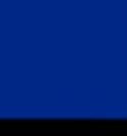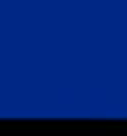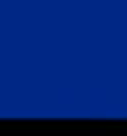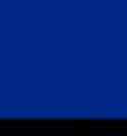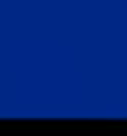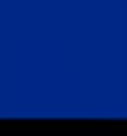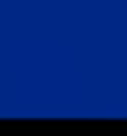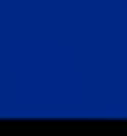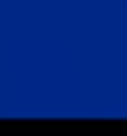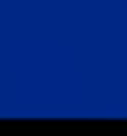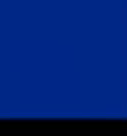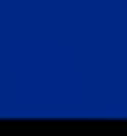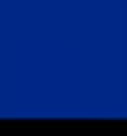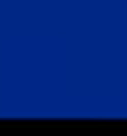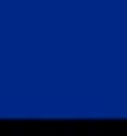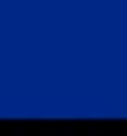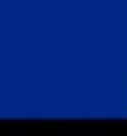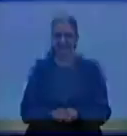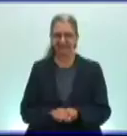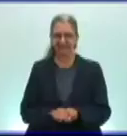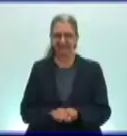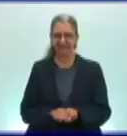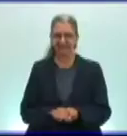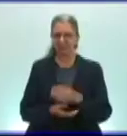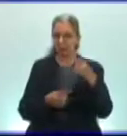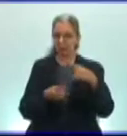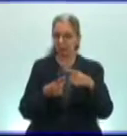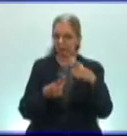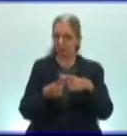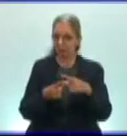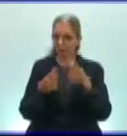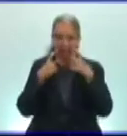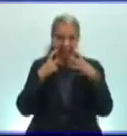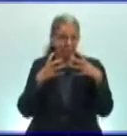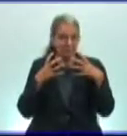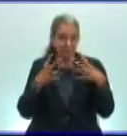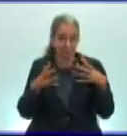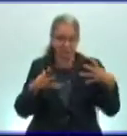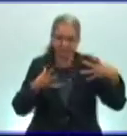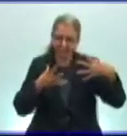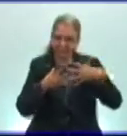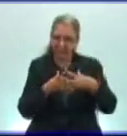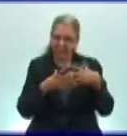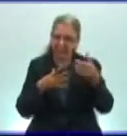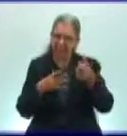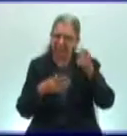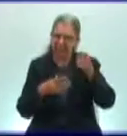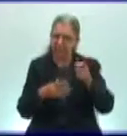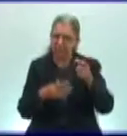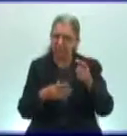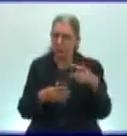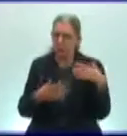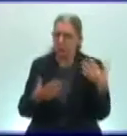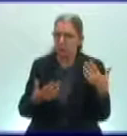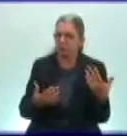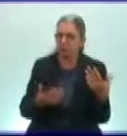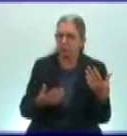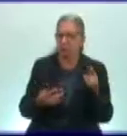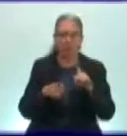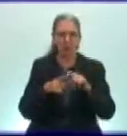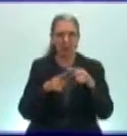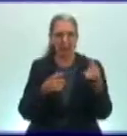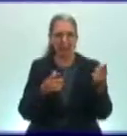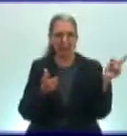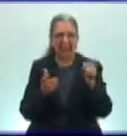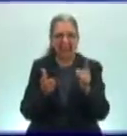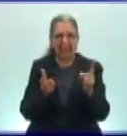Otro aspecto importante relacionado con los átomos que ya nosotros estudiamos es por qué los átomos son